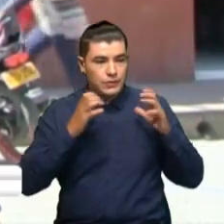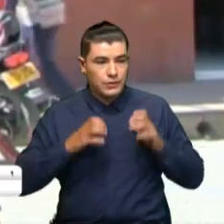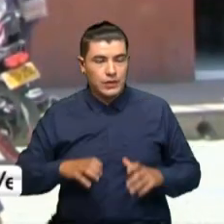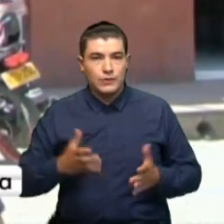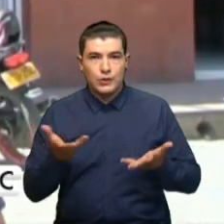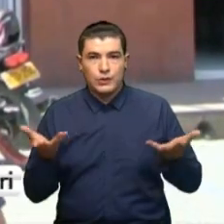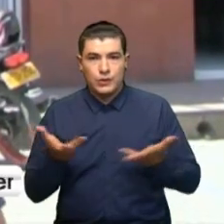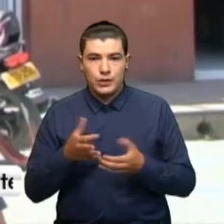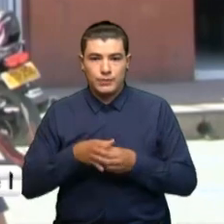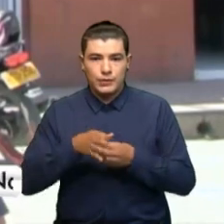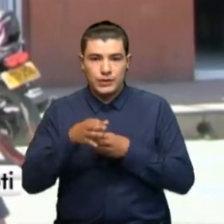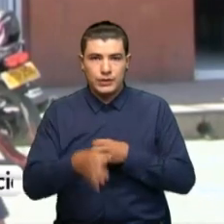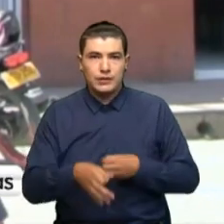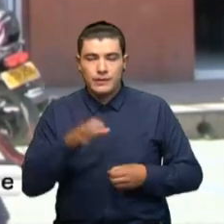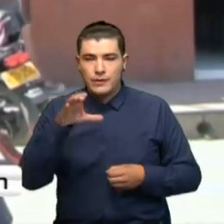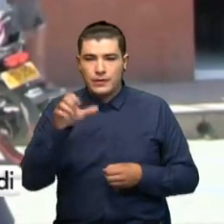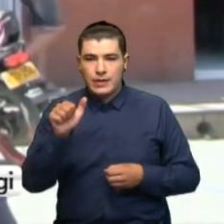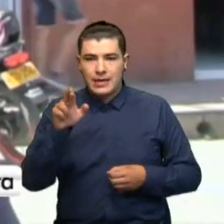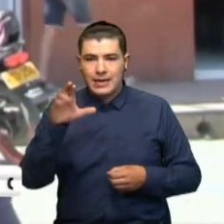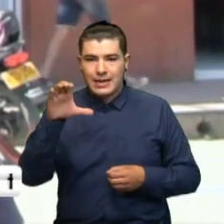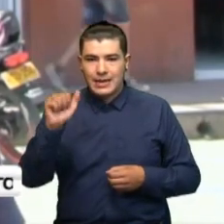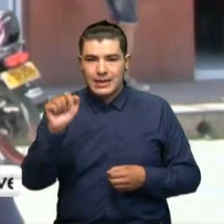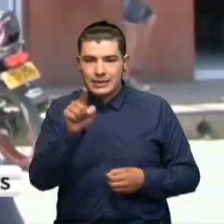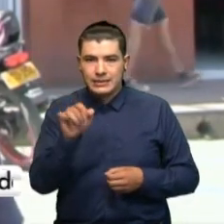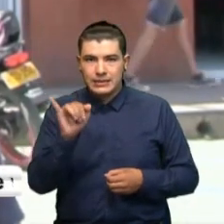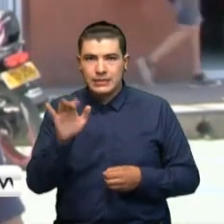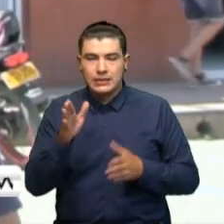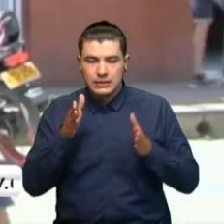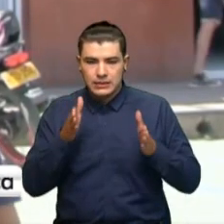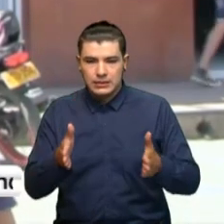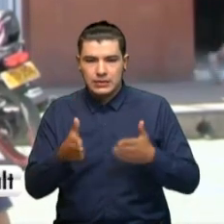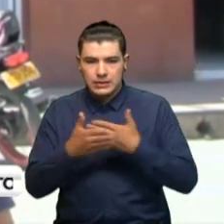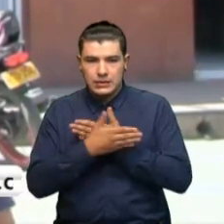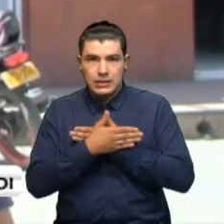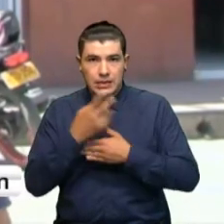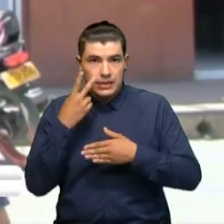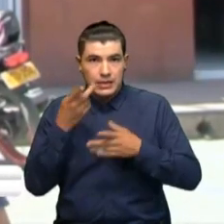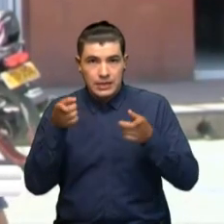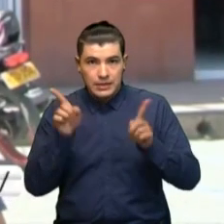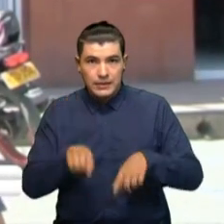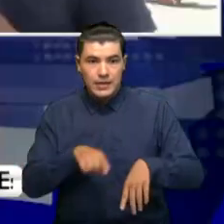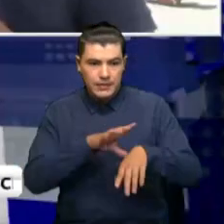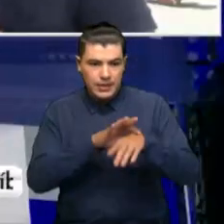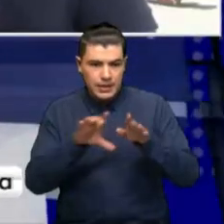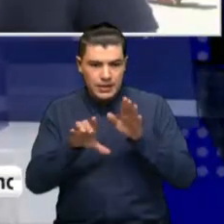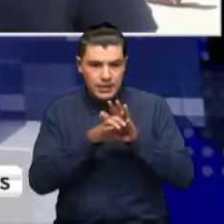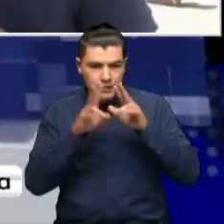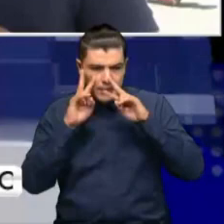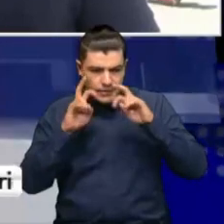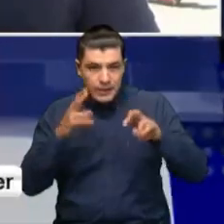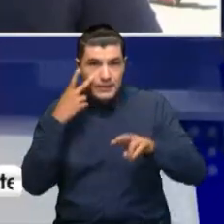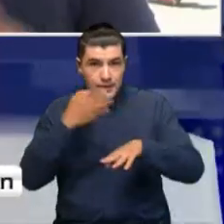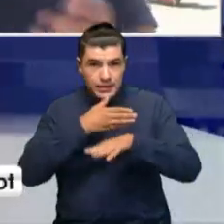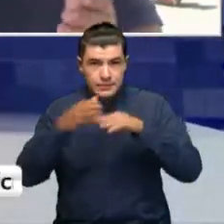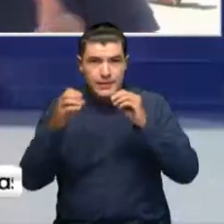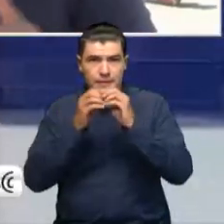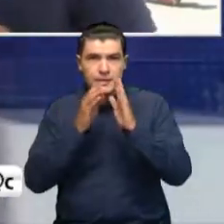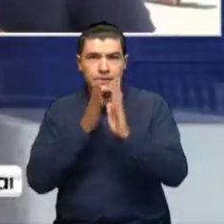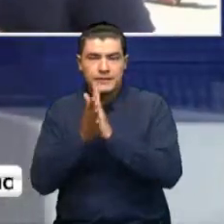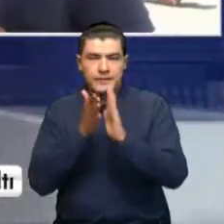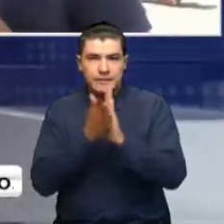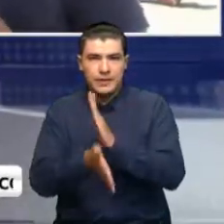el municipio de caracas y para la respectiva necropsia esta es toda la información que reportamos desde la provincia de garcía rovira